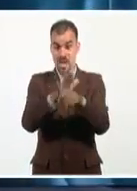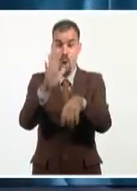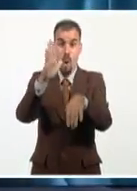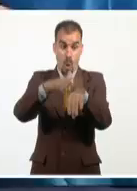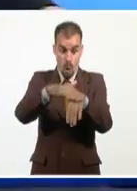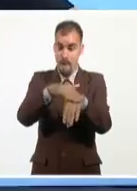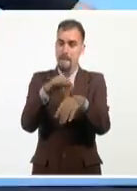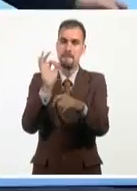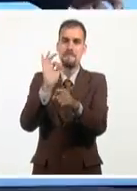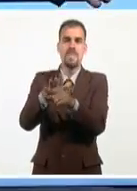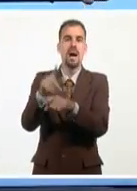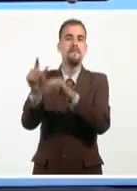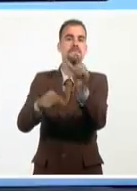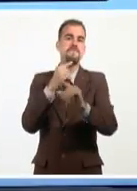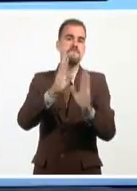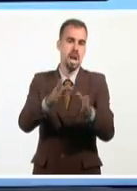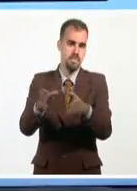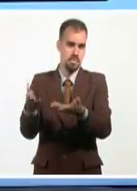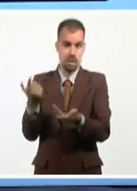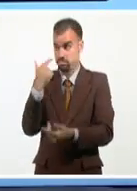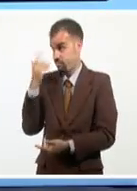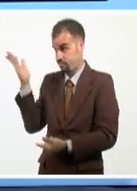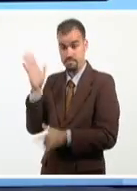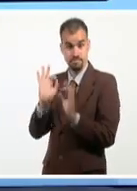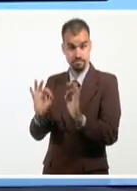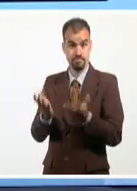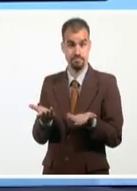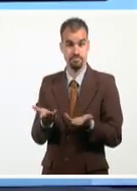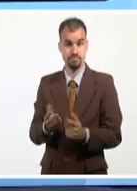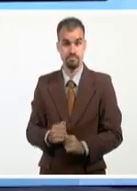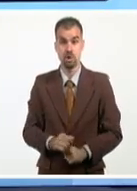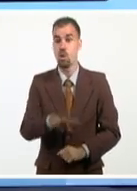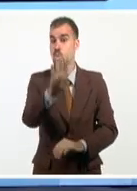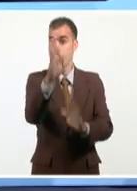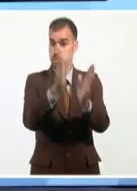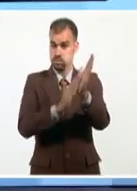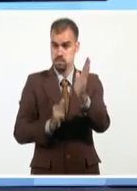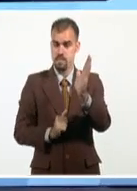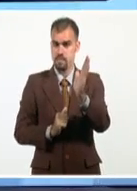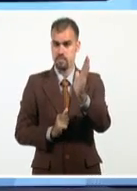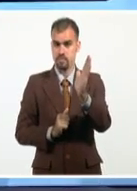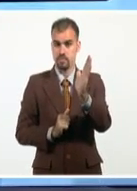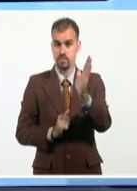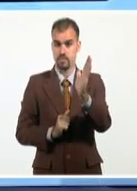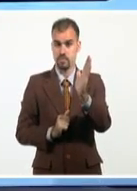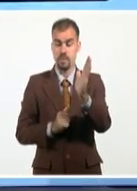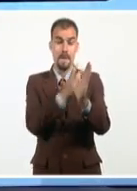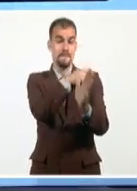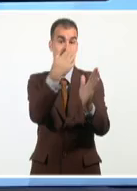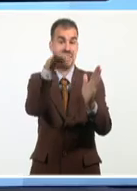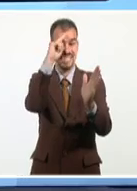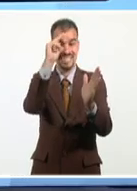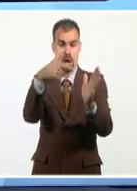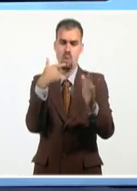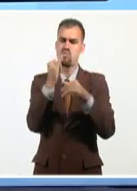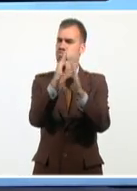pandemia. Miren, así lo dice la gráfica. En casi 4 meses, el Ministerio de Salud Pública ha notificado el fallecimiento